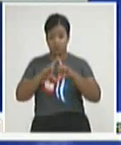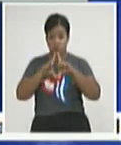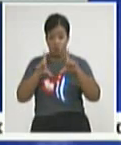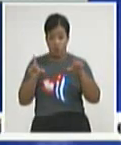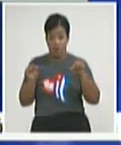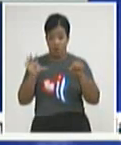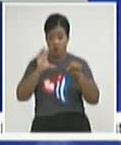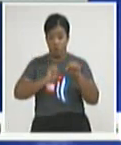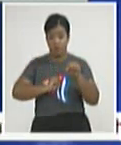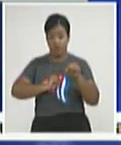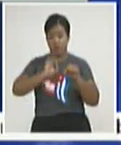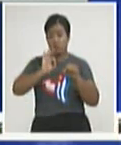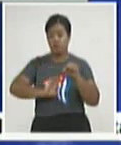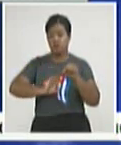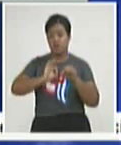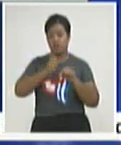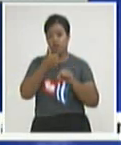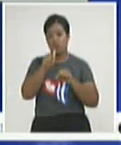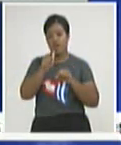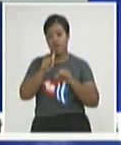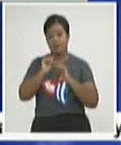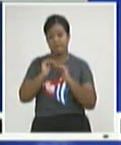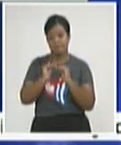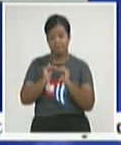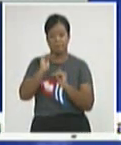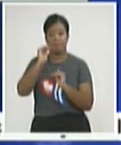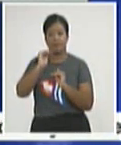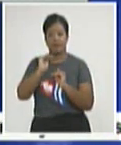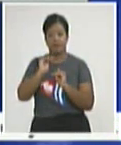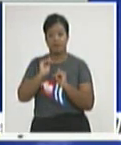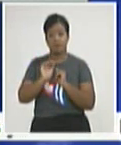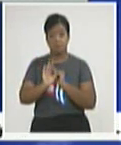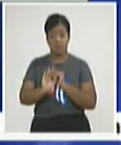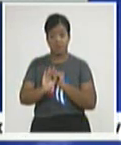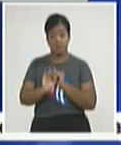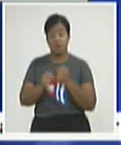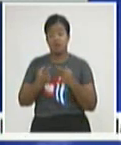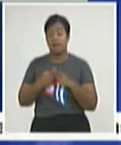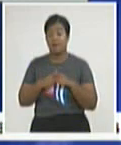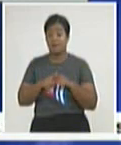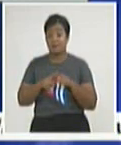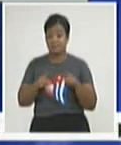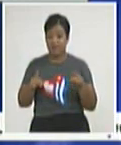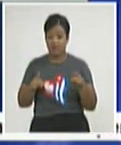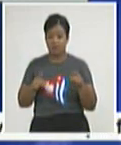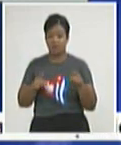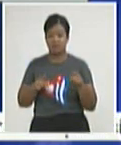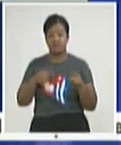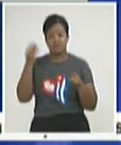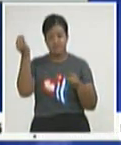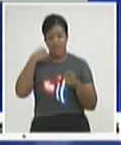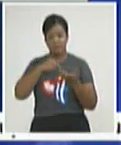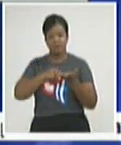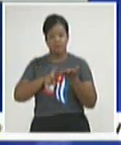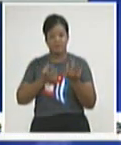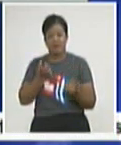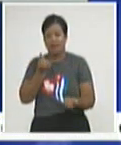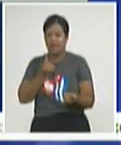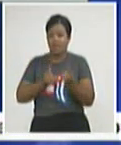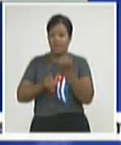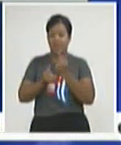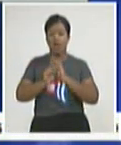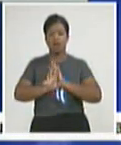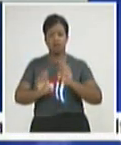una positividad superior al 10%, excepto las provincias que ya han logrado un indicador